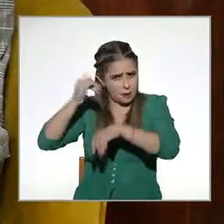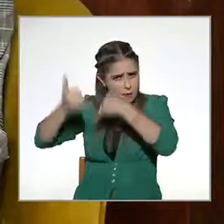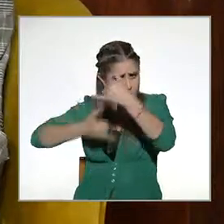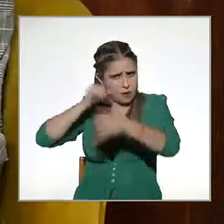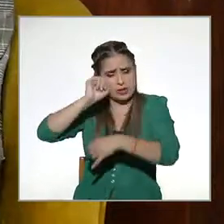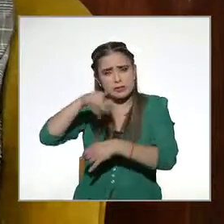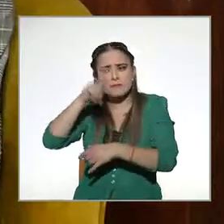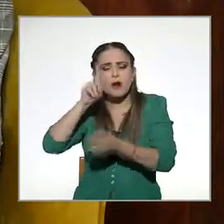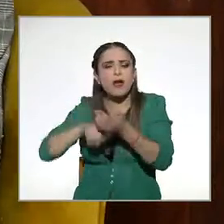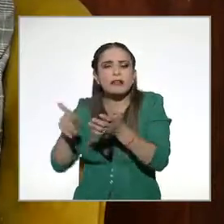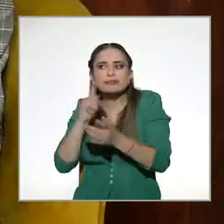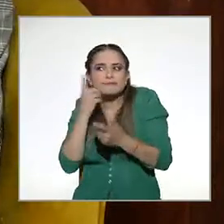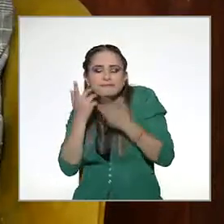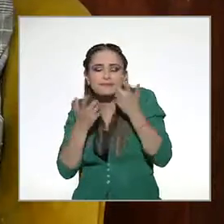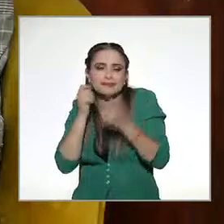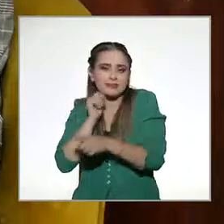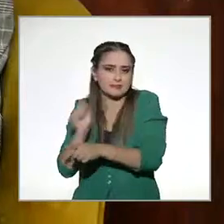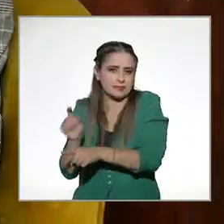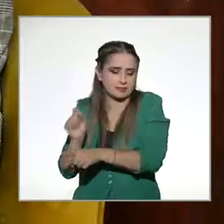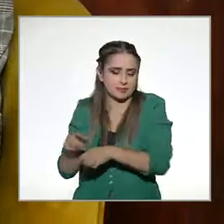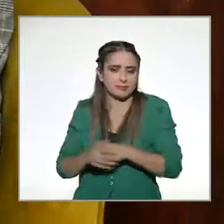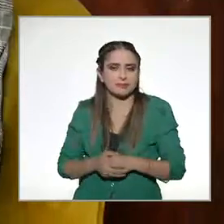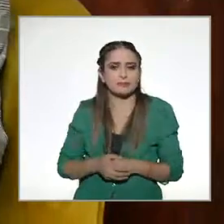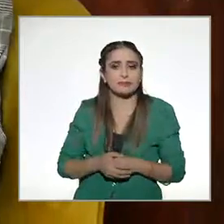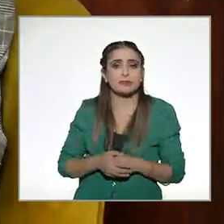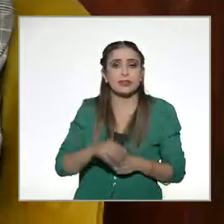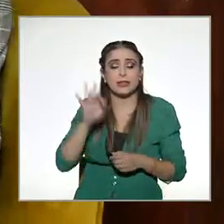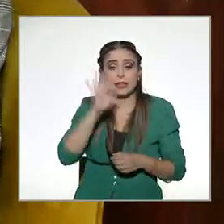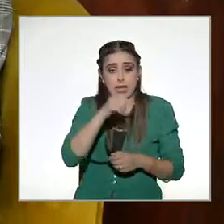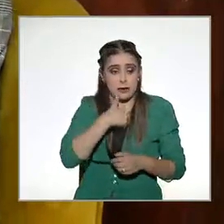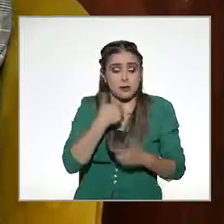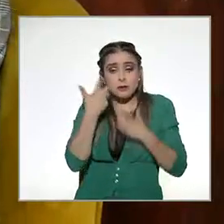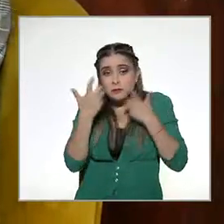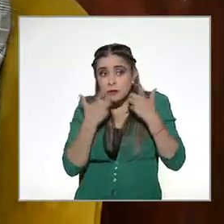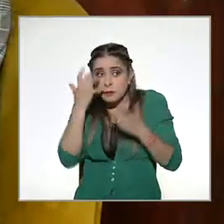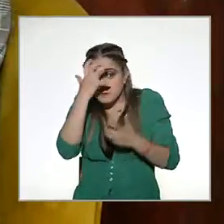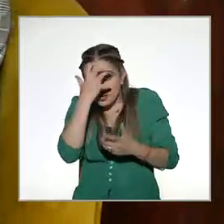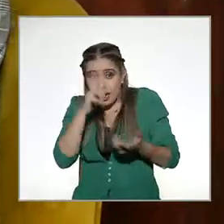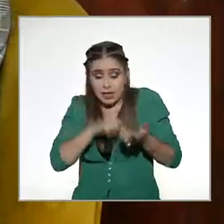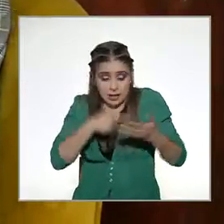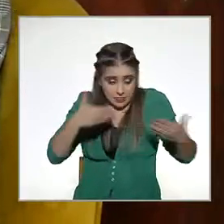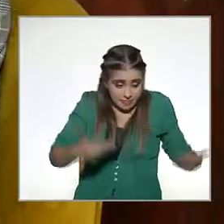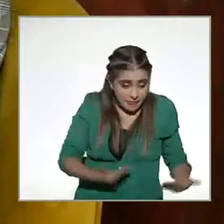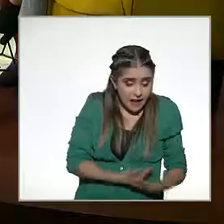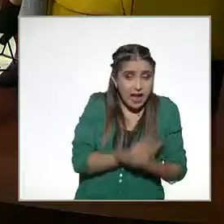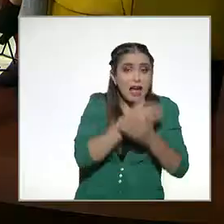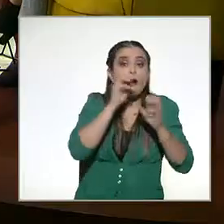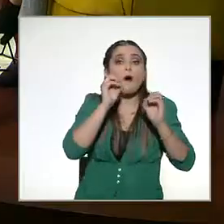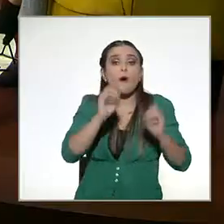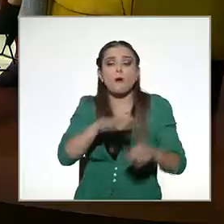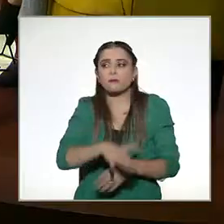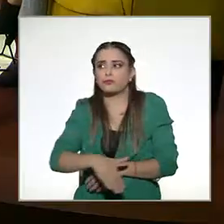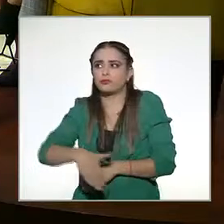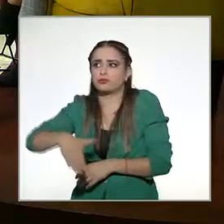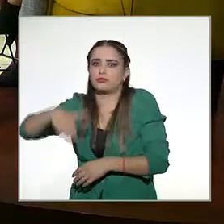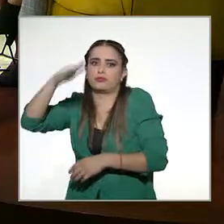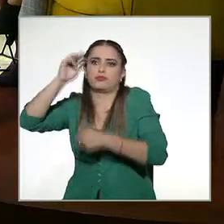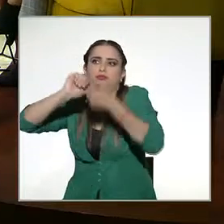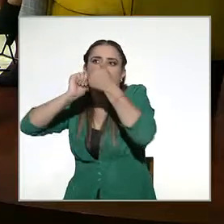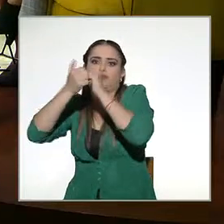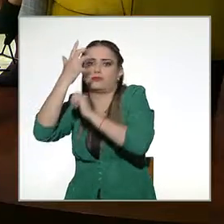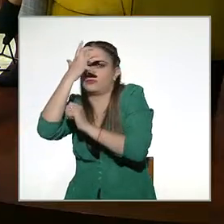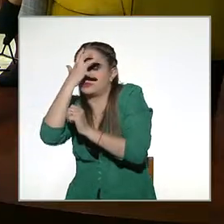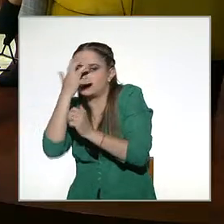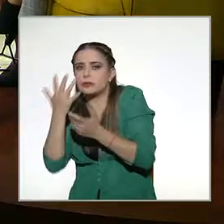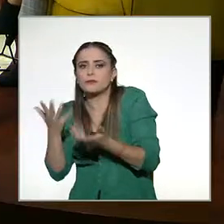las dudas, Marisa nos pregunta, si se hace o uno nace introvertido. A ver. Bueno, me gusta el comentario que dice, mi hijo